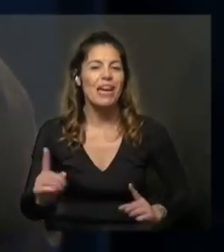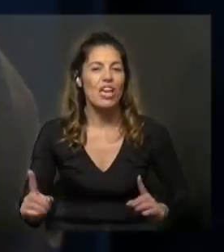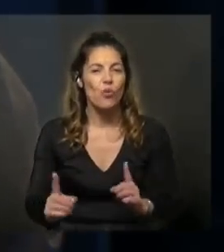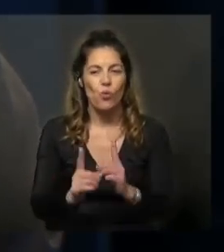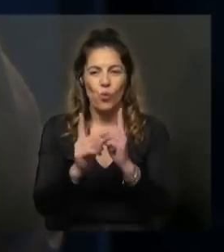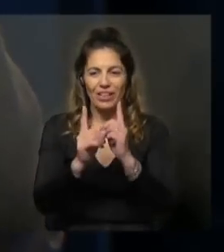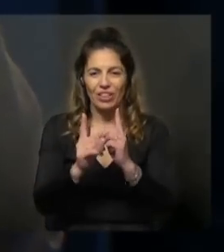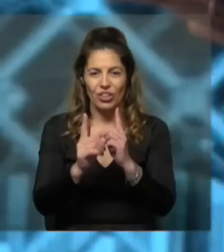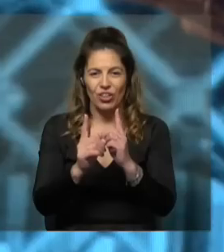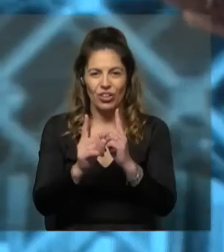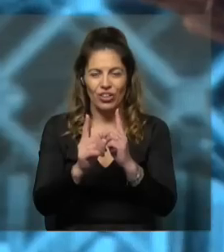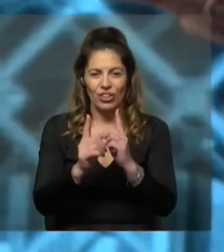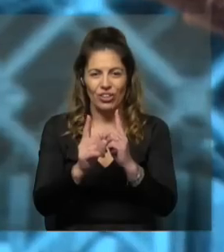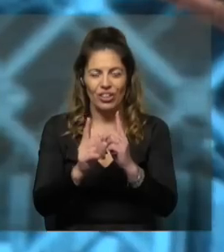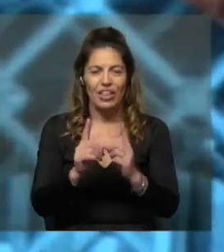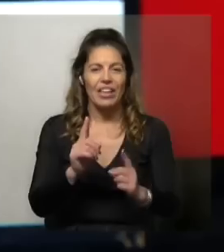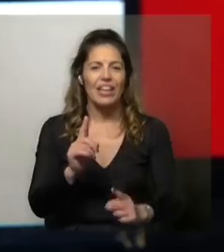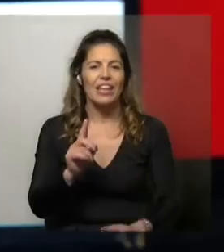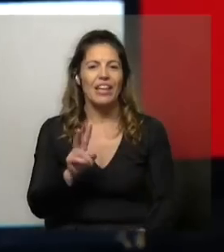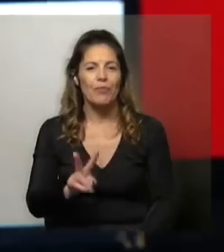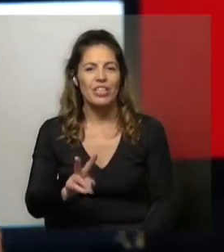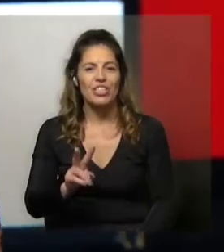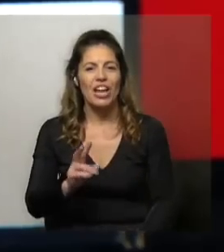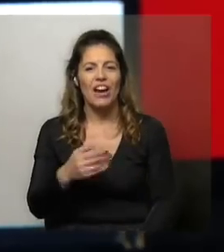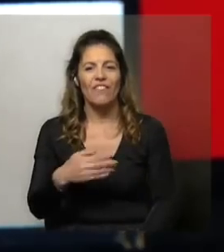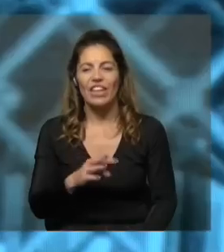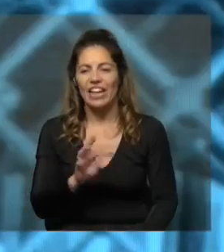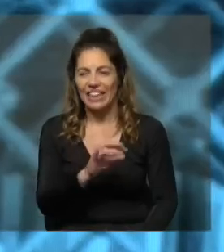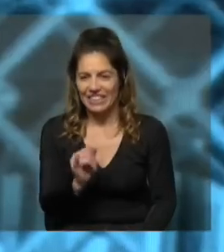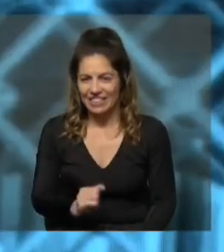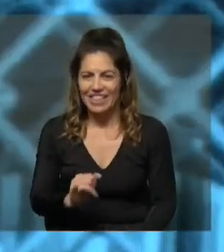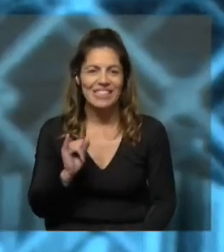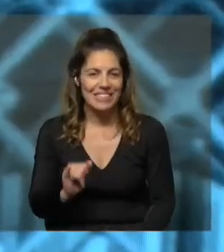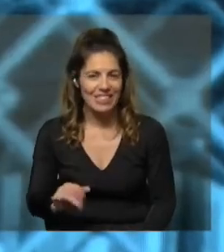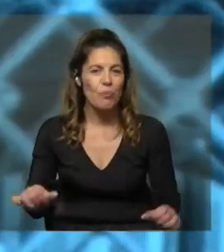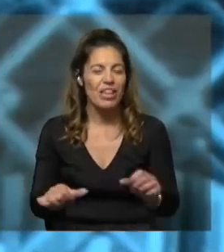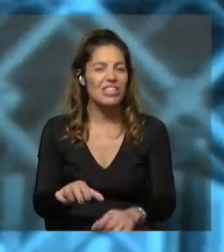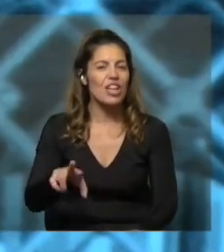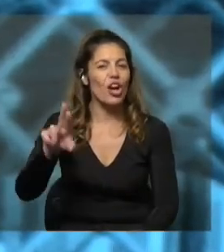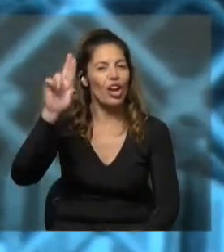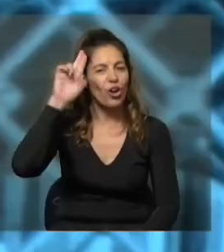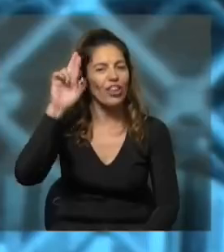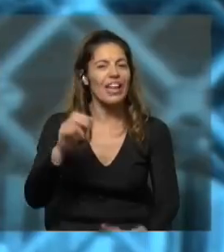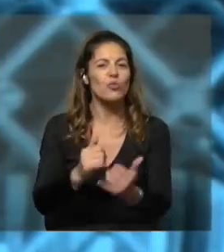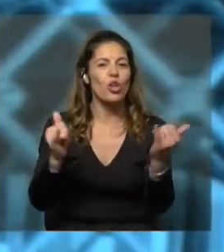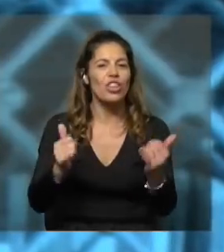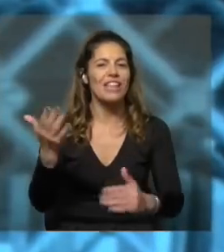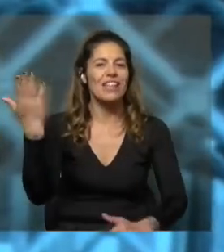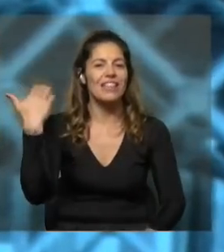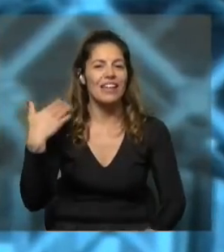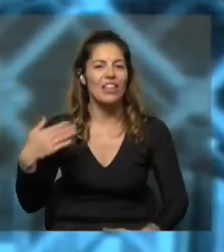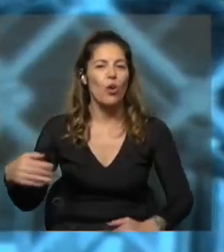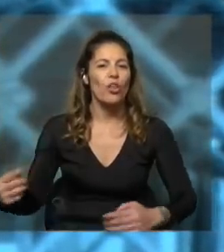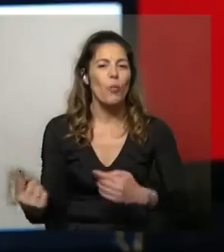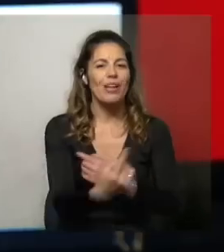en Villa villarris sí tenés razón que me lo hicieron recordar Hace unos días Cuando pasé por una casa que hace